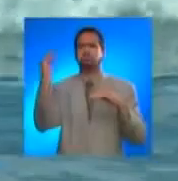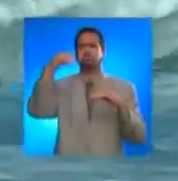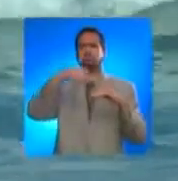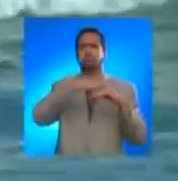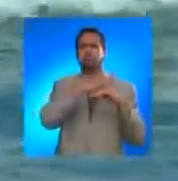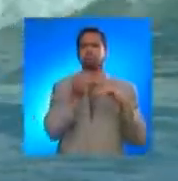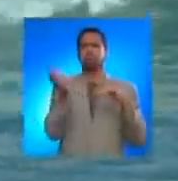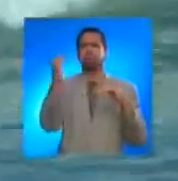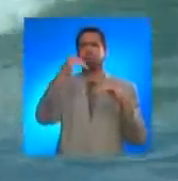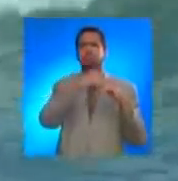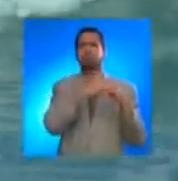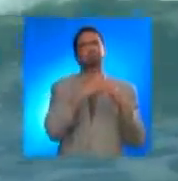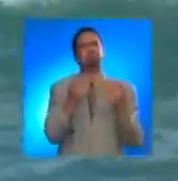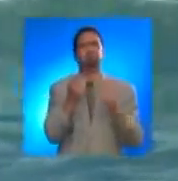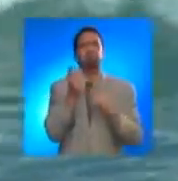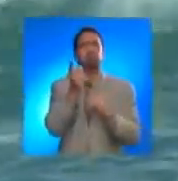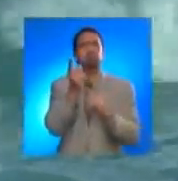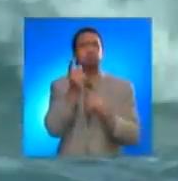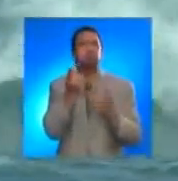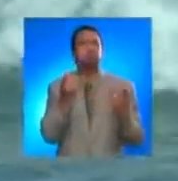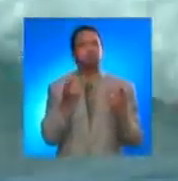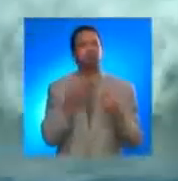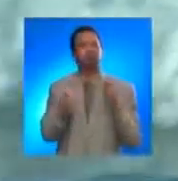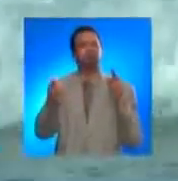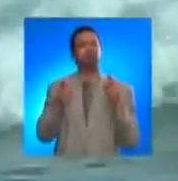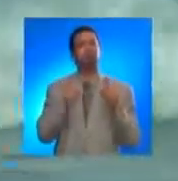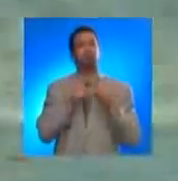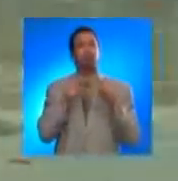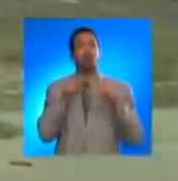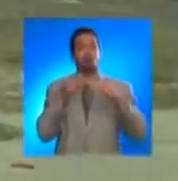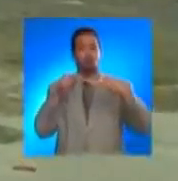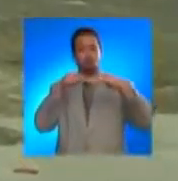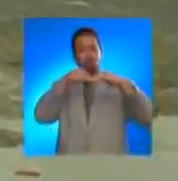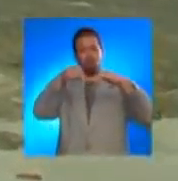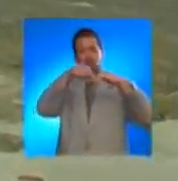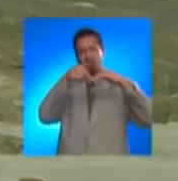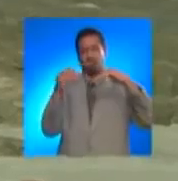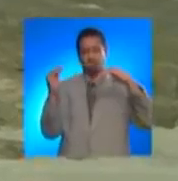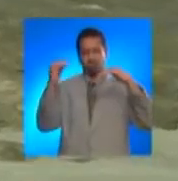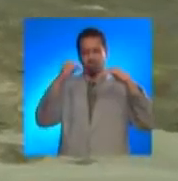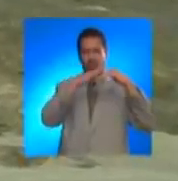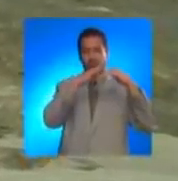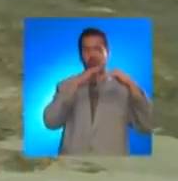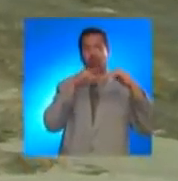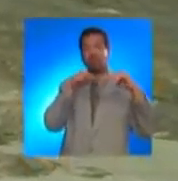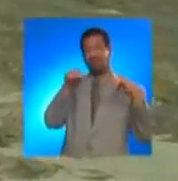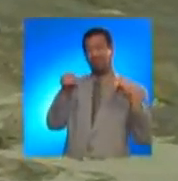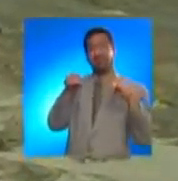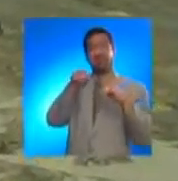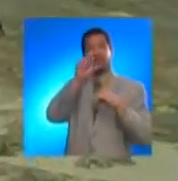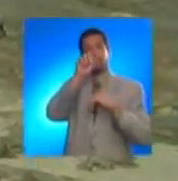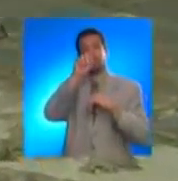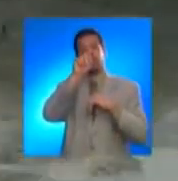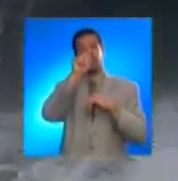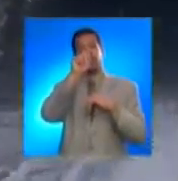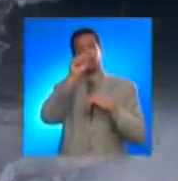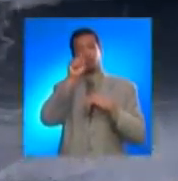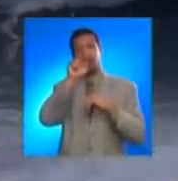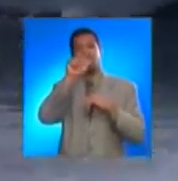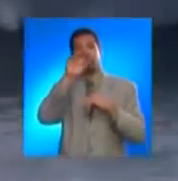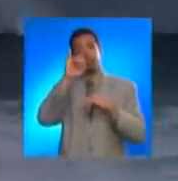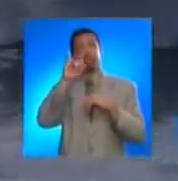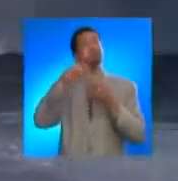no necesariamente la primera ola es la más alta. La distancia entre las diferentes olas en un tsunami puede alcanzar de 6 a